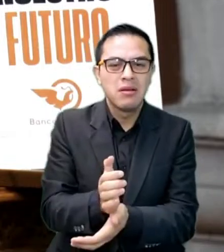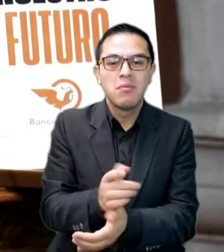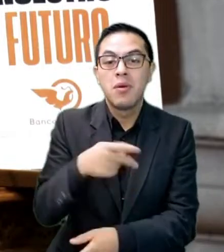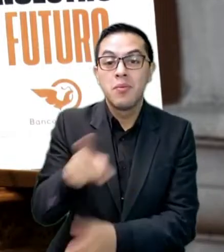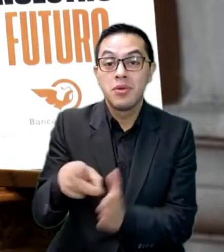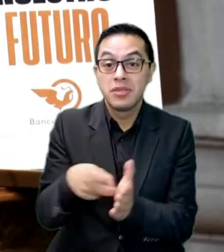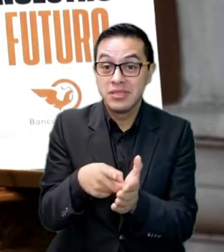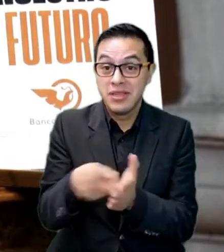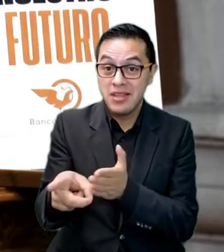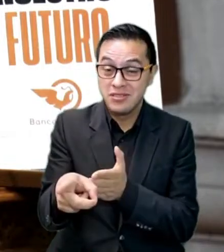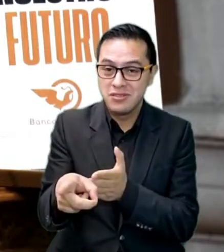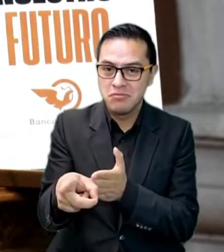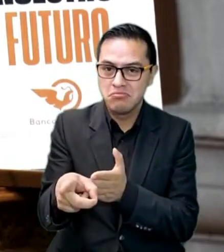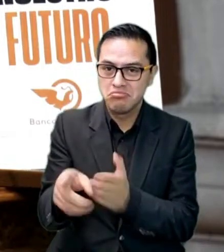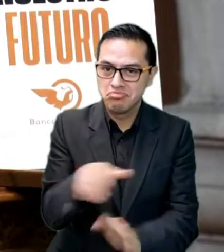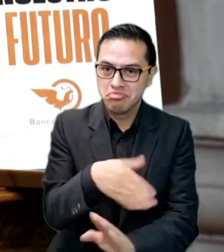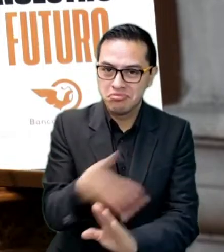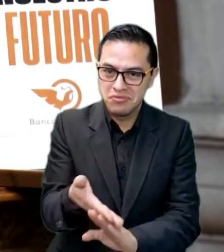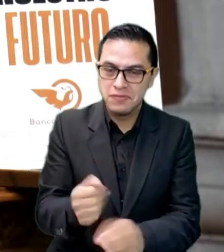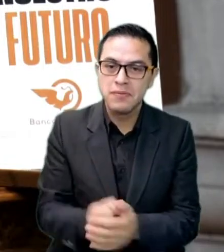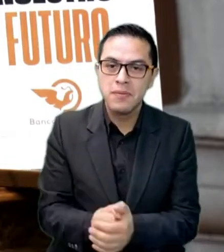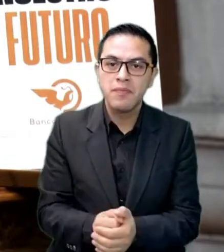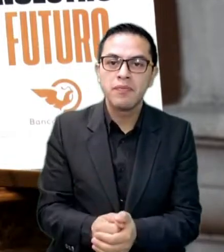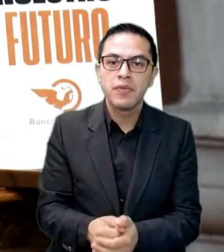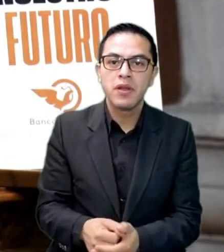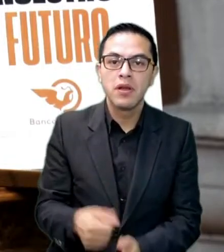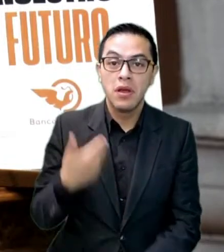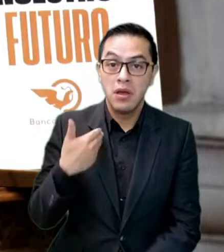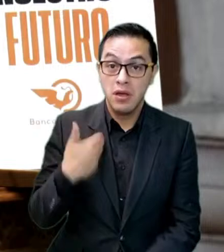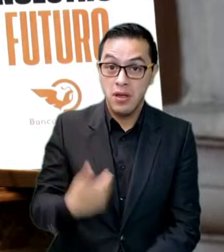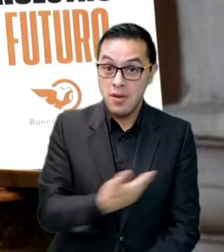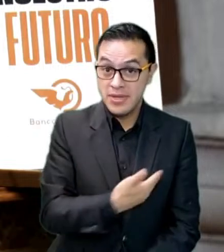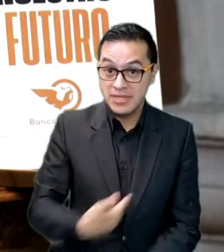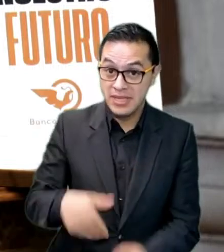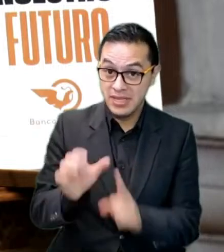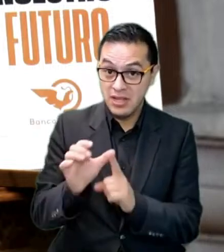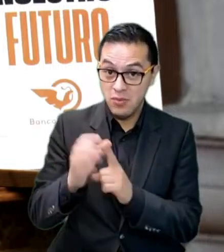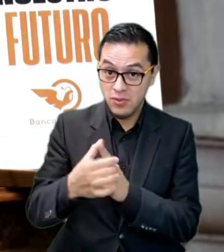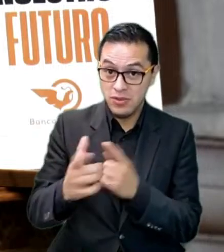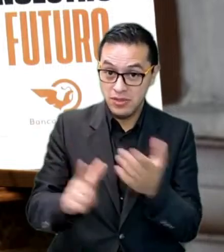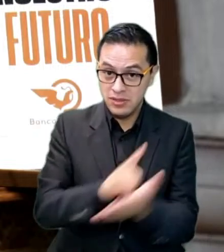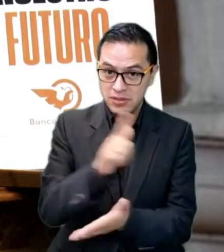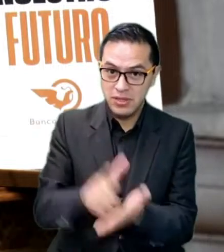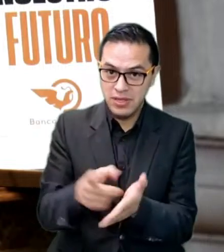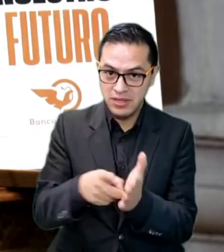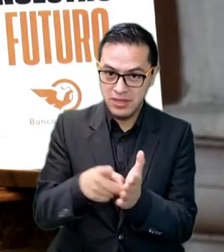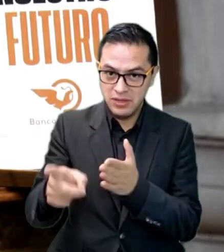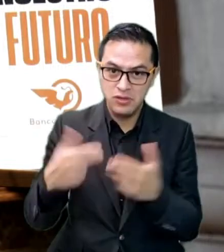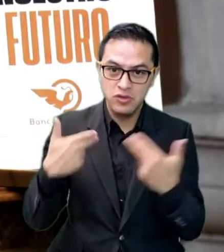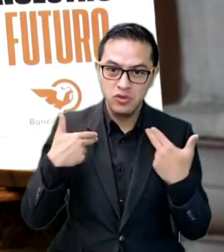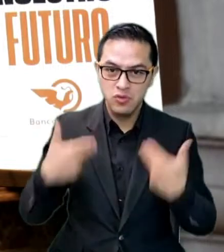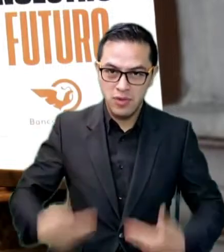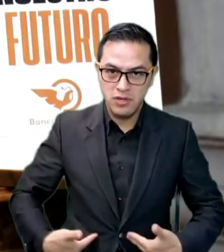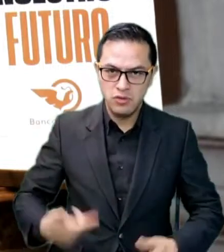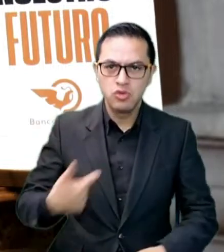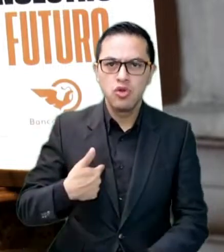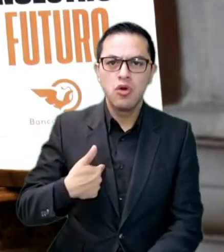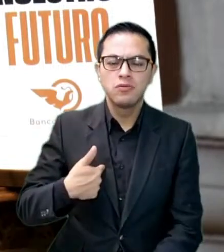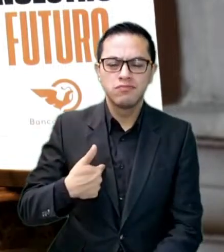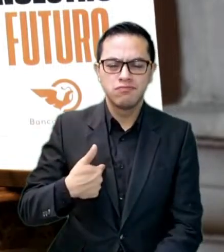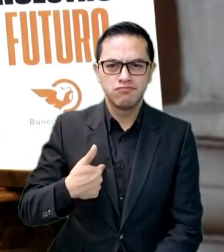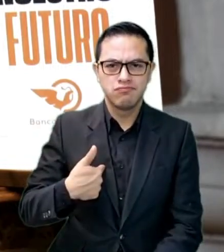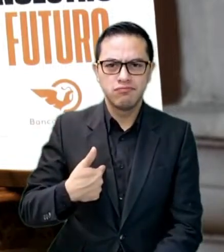derechos. También como presidenta de la Comisión Legislativa de Derechos Humanos, alzo la voz